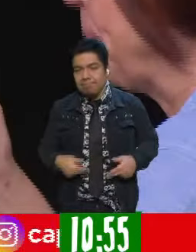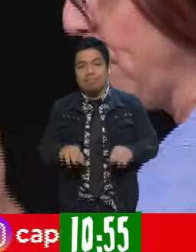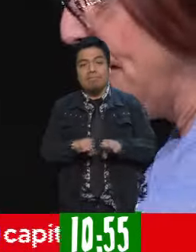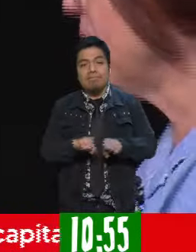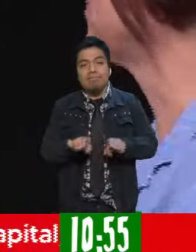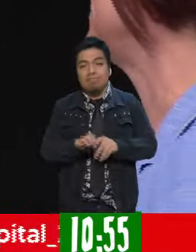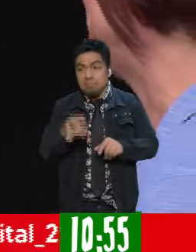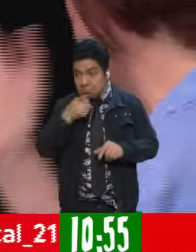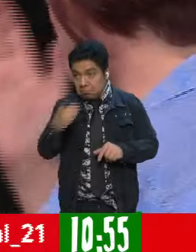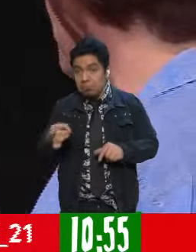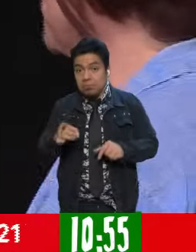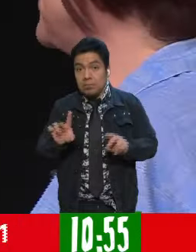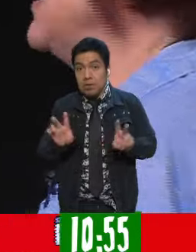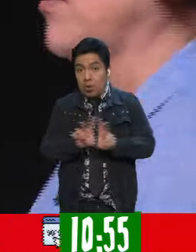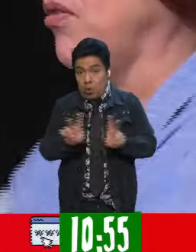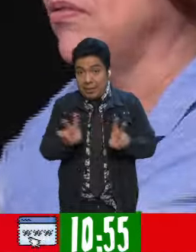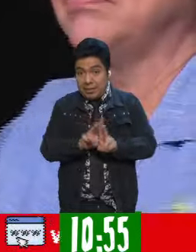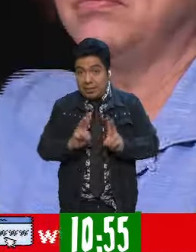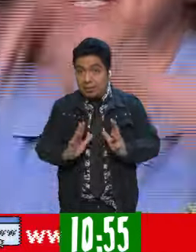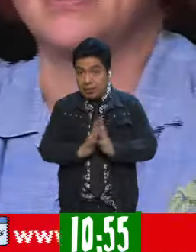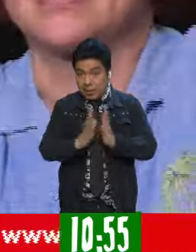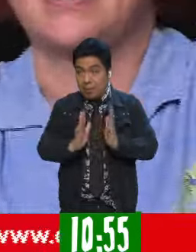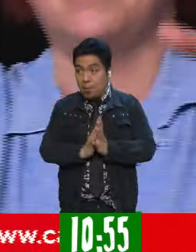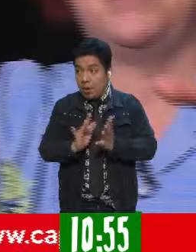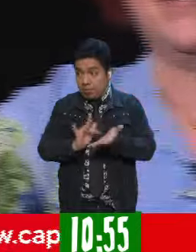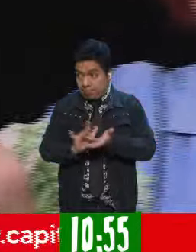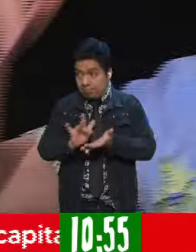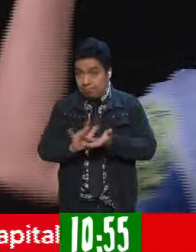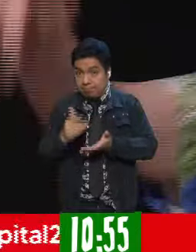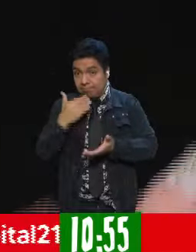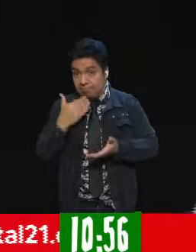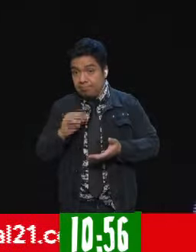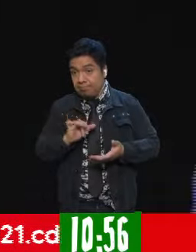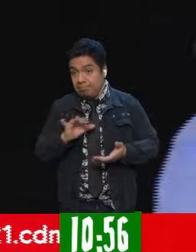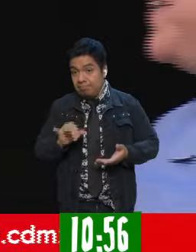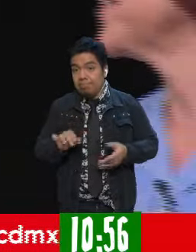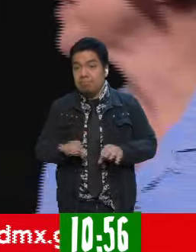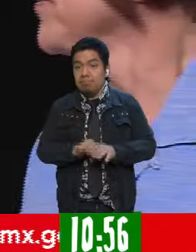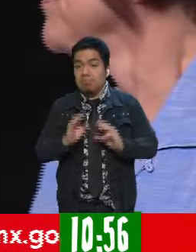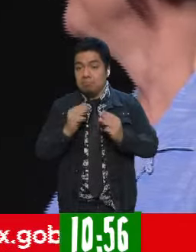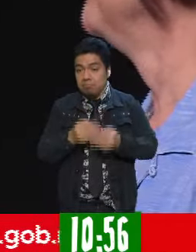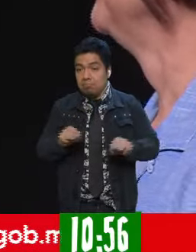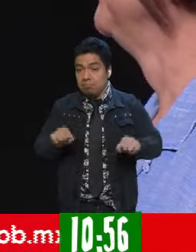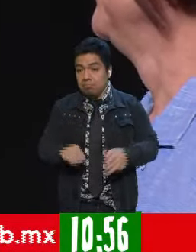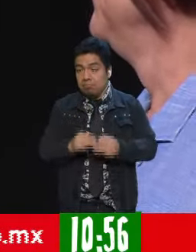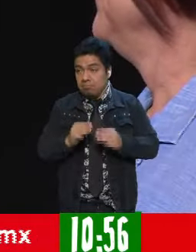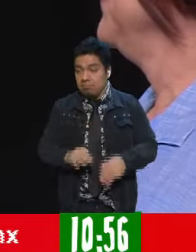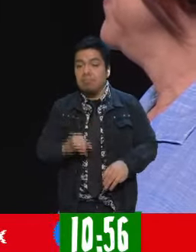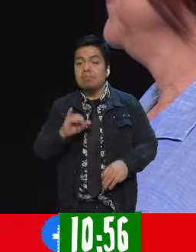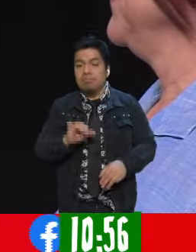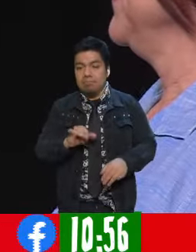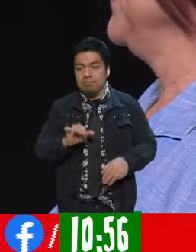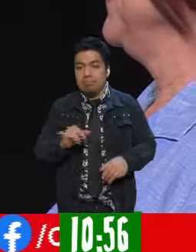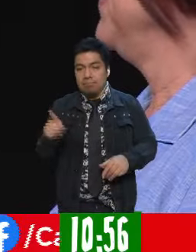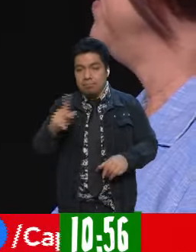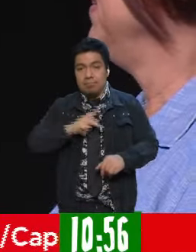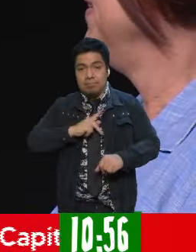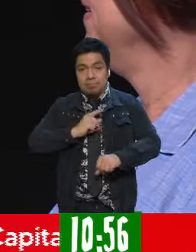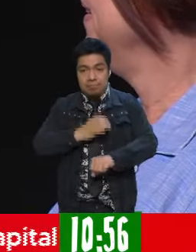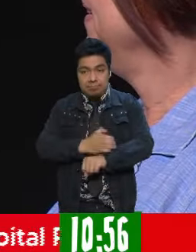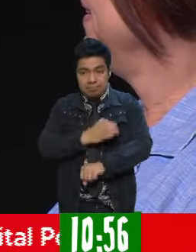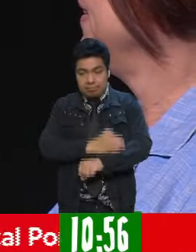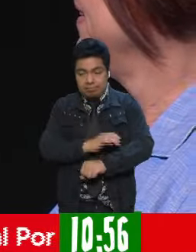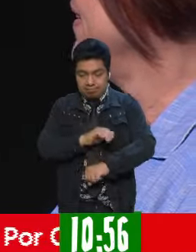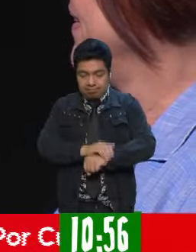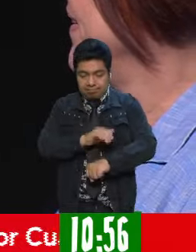¿Lo apoyaron los vecinos cuando usted dijo... a lanzarme a la música? Totalmente, les escribí una canción a mis compañeros, mis grandes